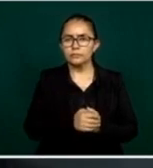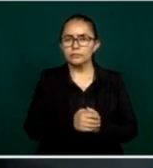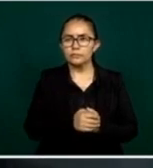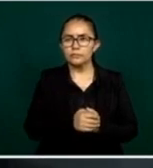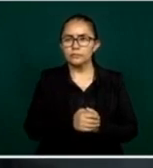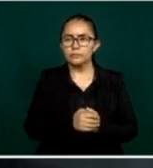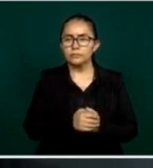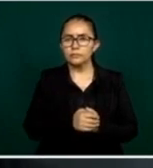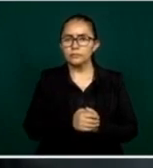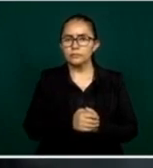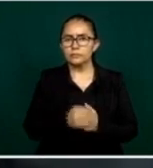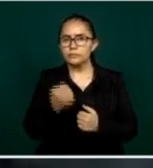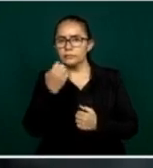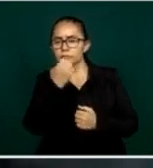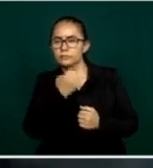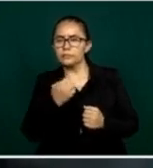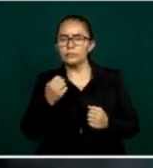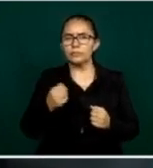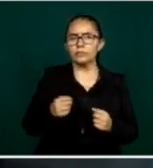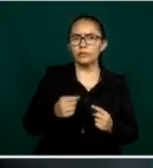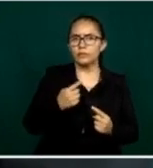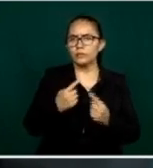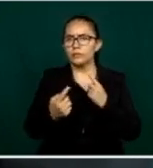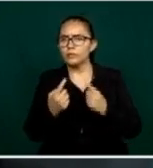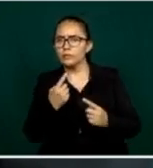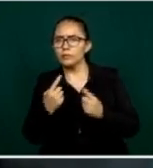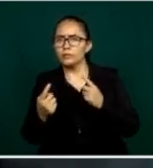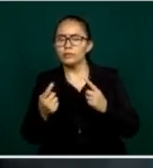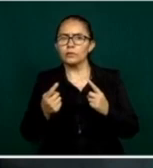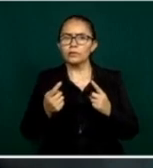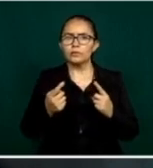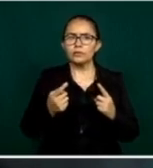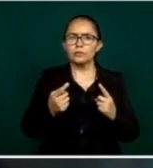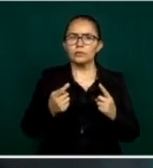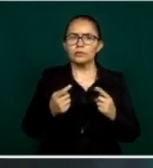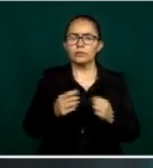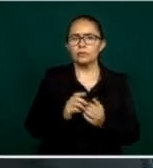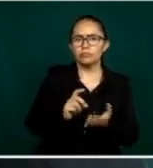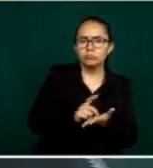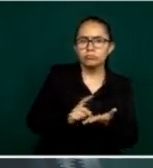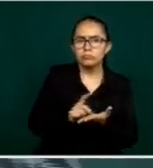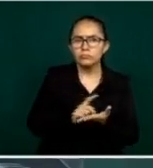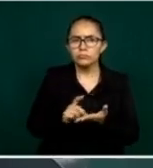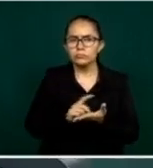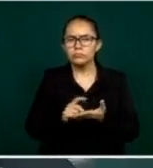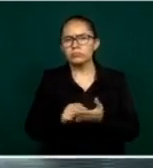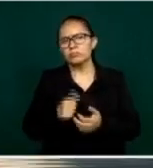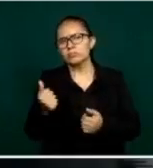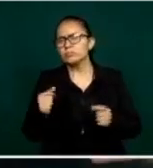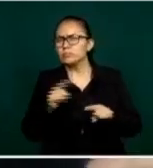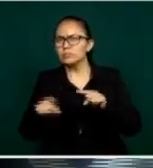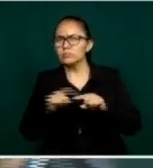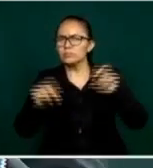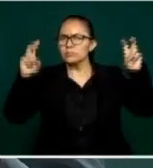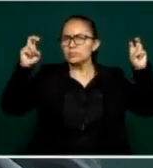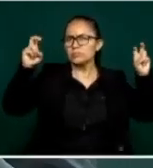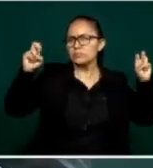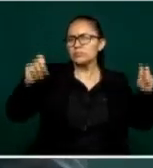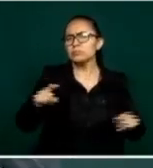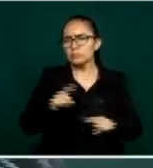el análisis, la discusión sobre la legalización de ciertas drogas, otros temas no